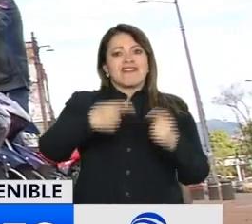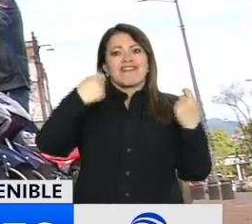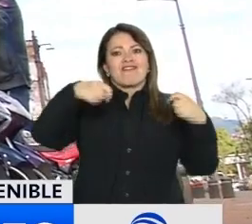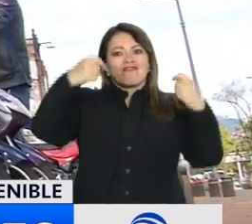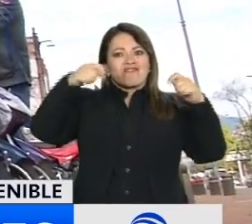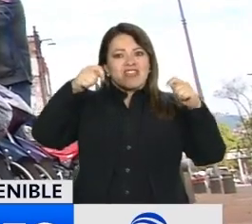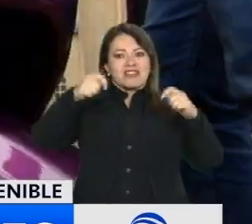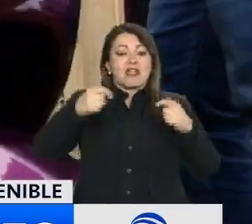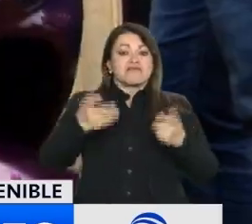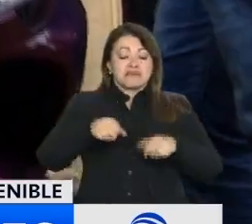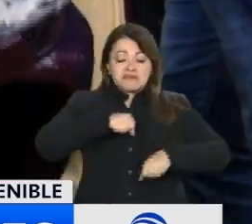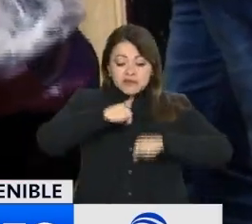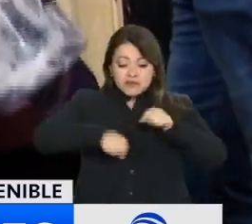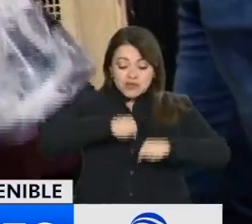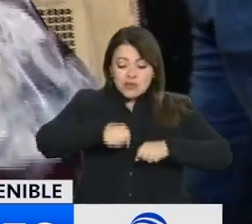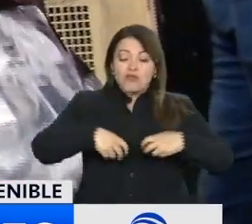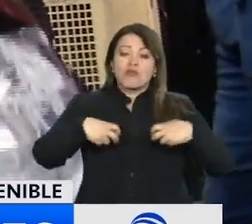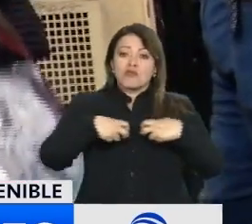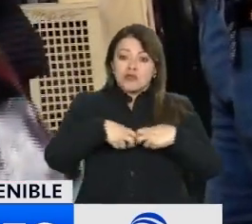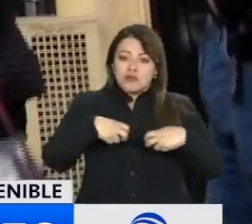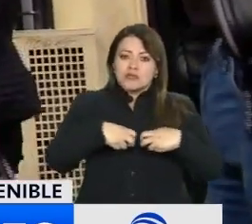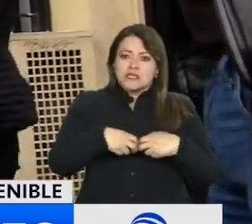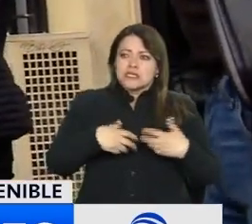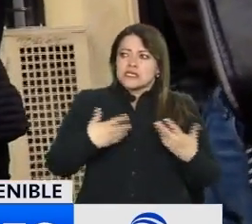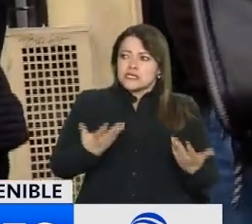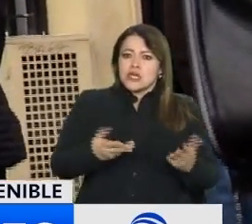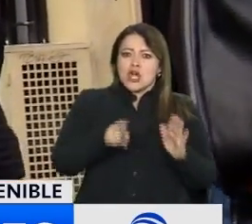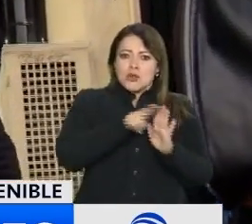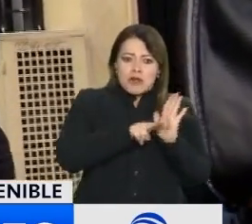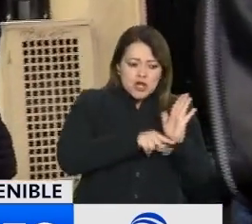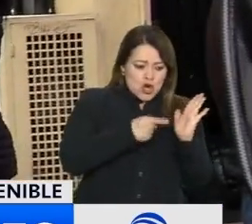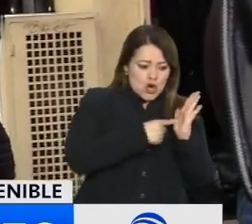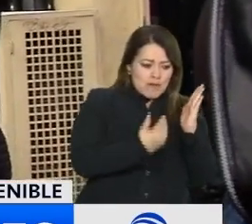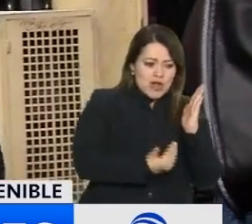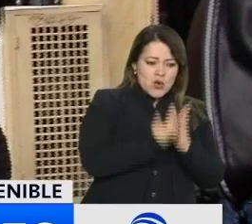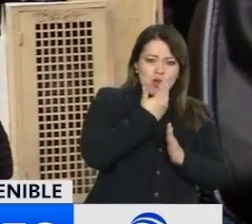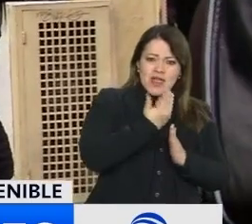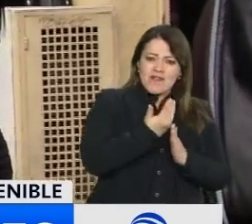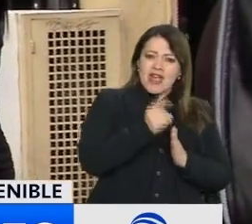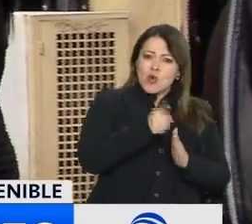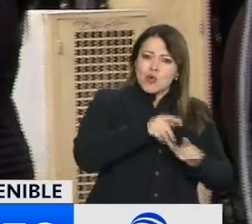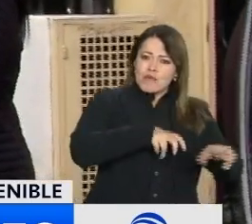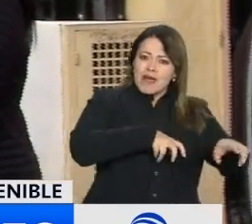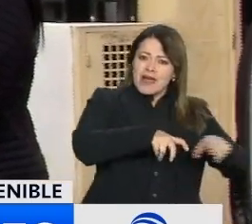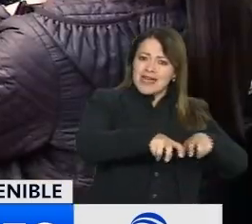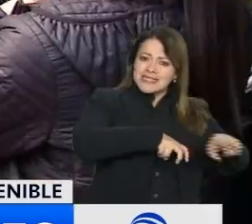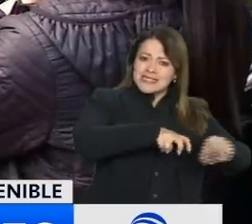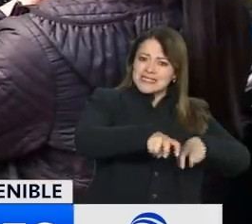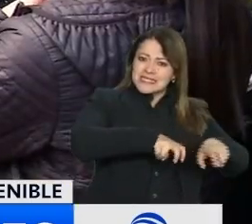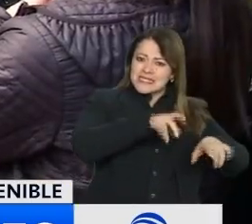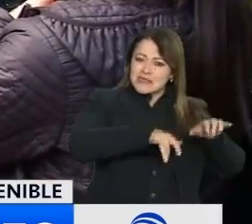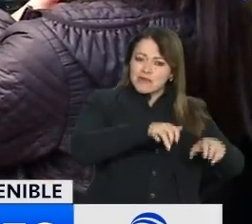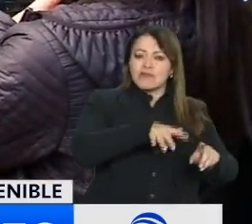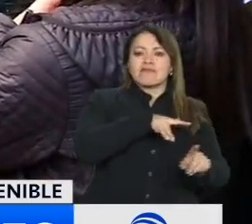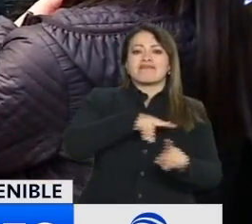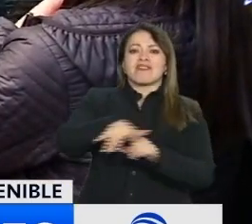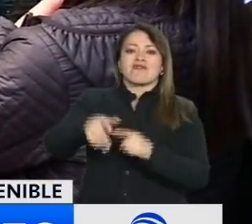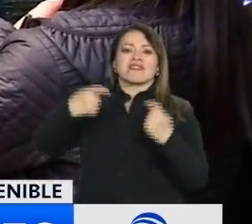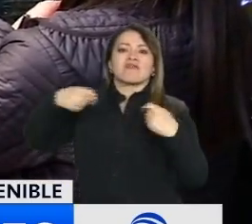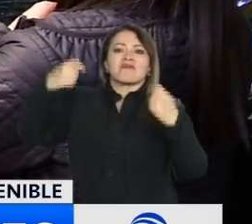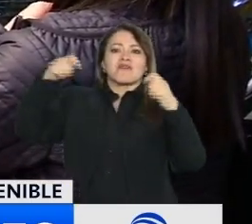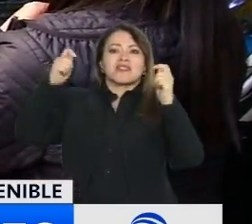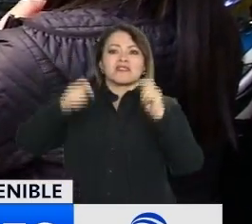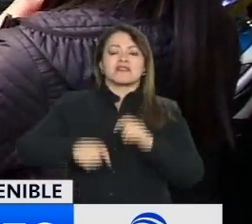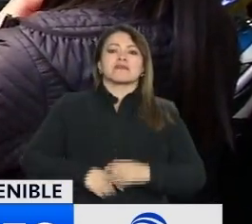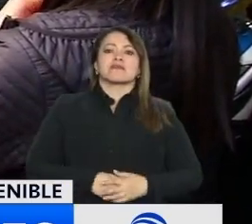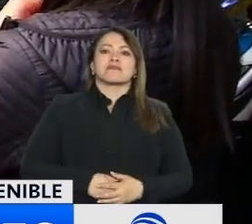usuarios de ciclomotores están reportando tras la restricción de estos vehículos por parte de la Secretaría de Movilidad en Bogotá. Hay mucha